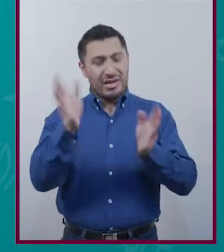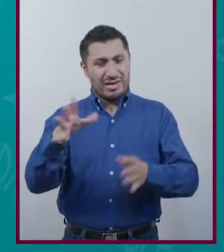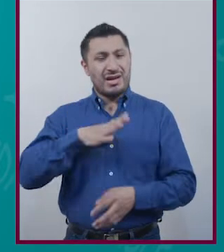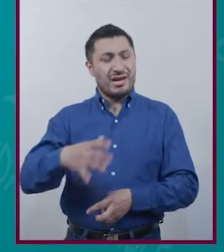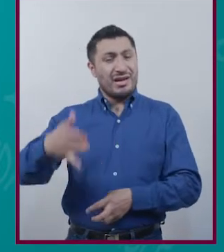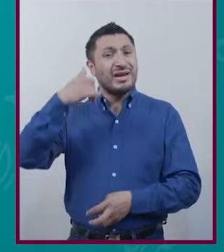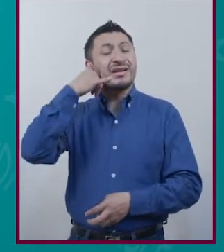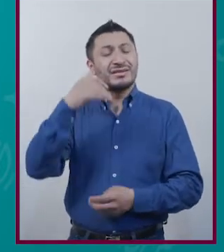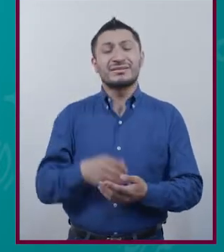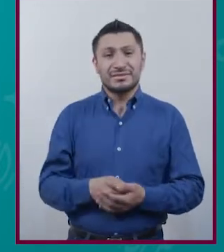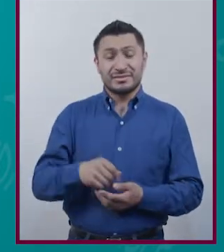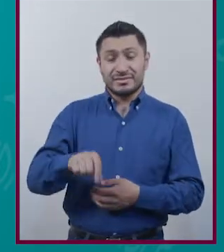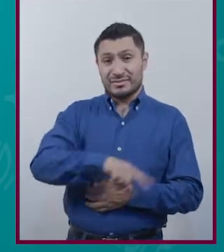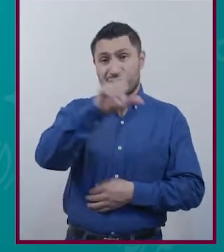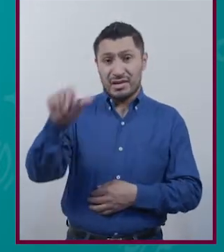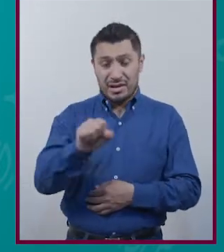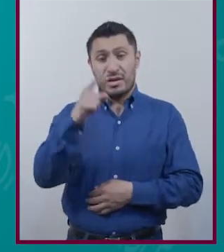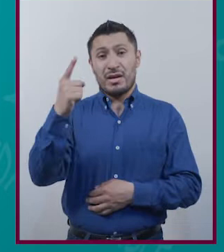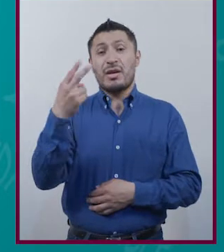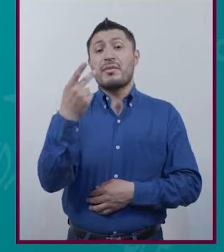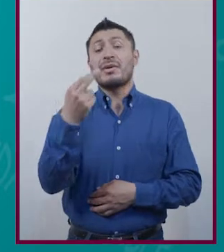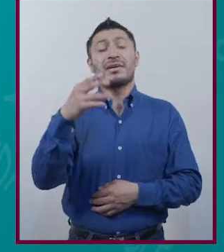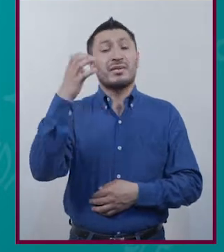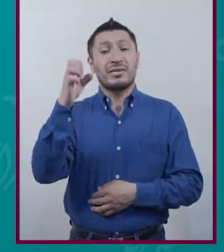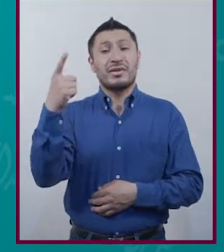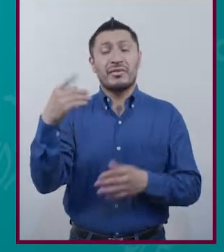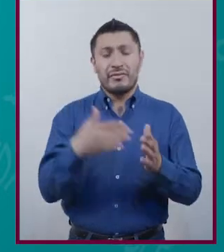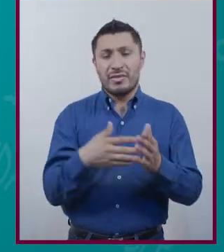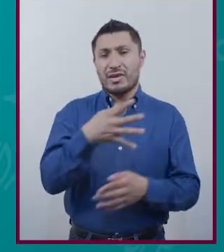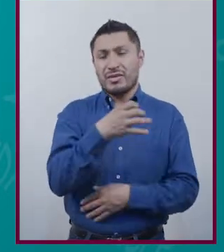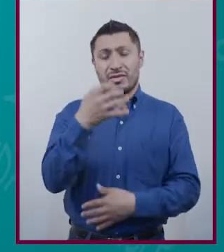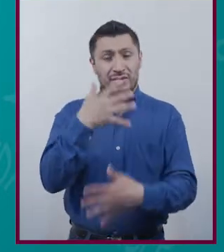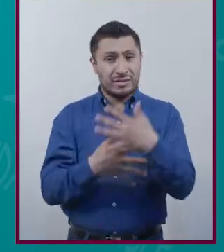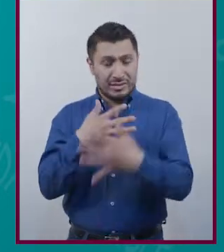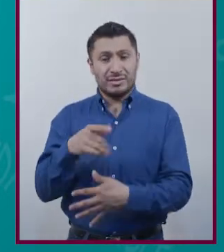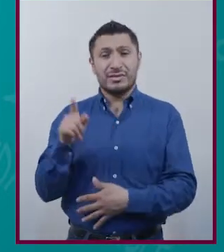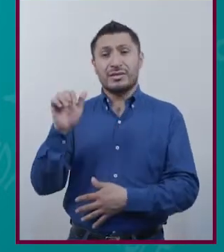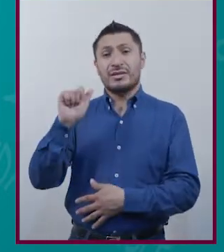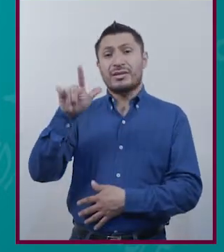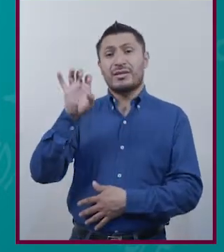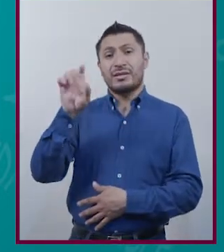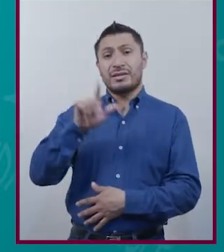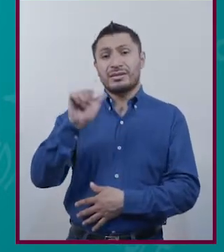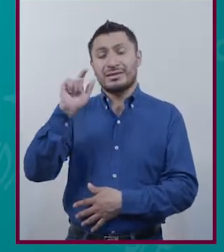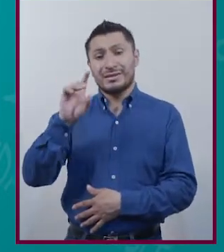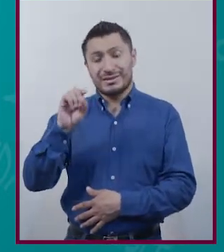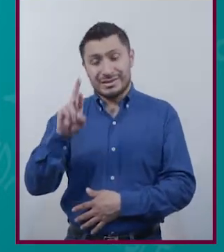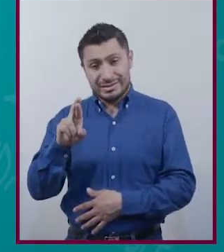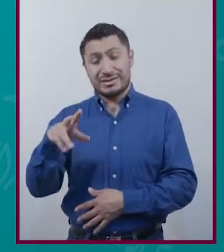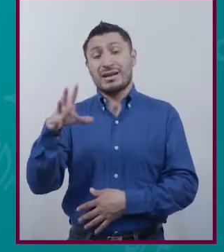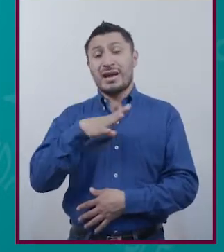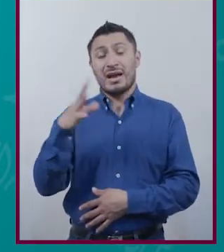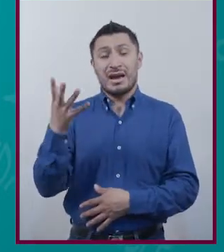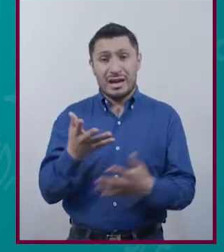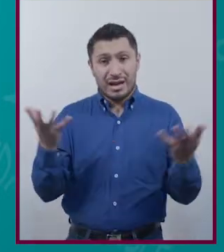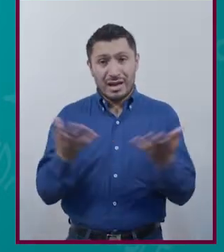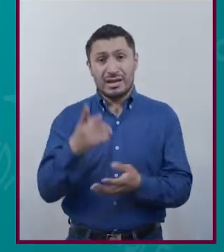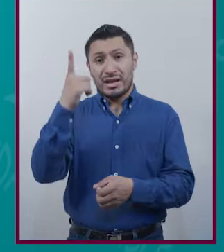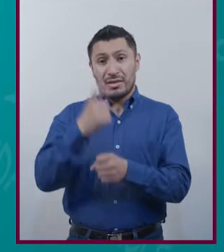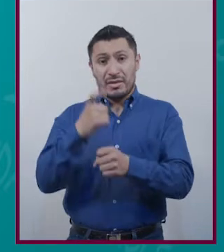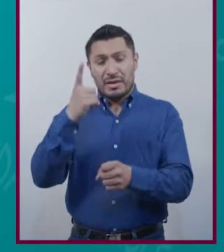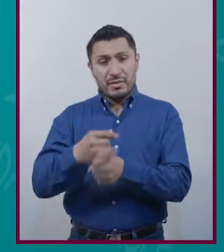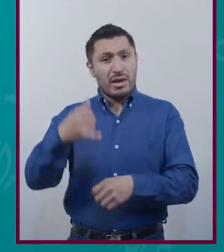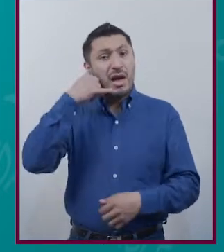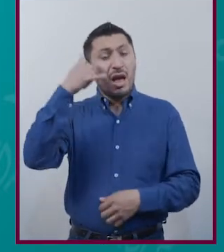un teléfono. Para el 25 de enero de 1915, Alexander Graham Bell hizo la primera llamada